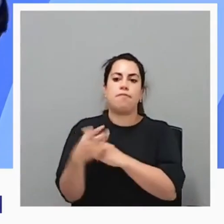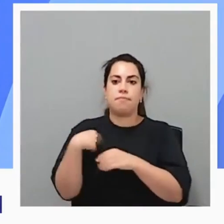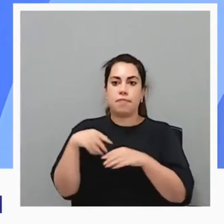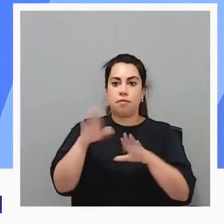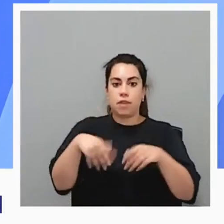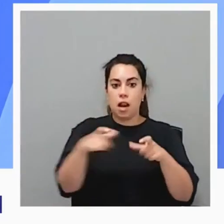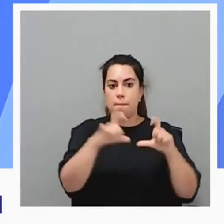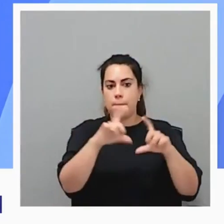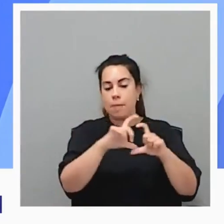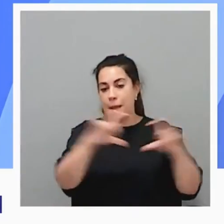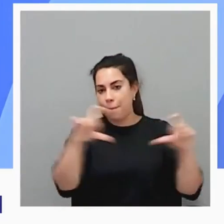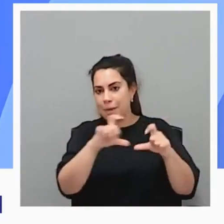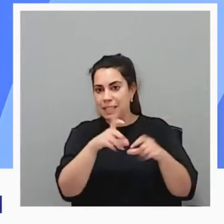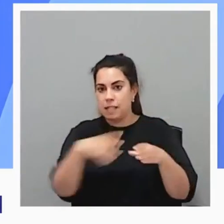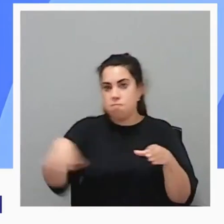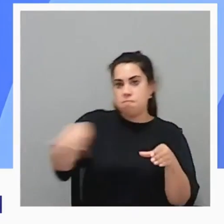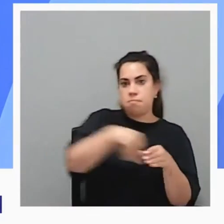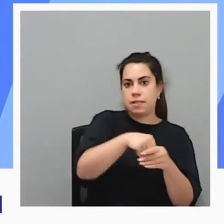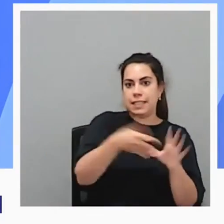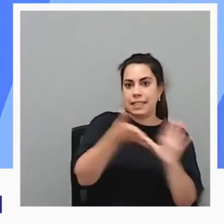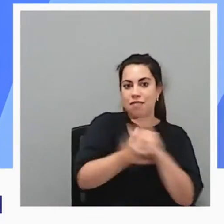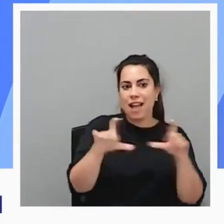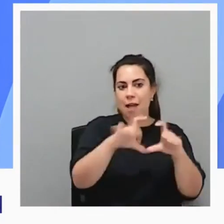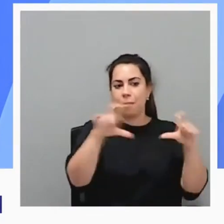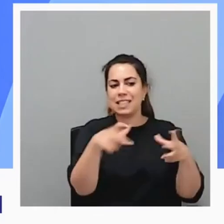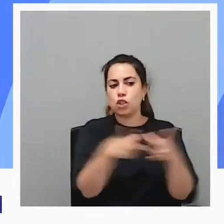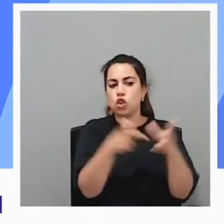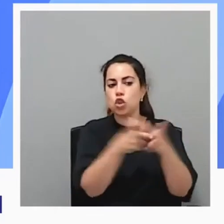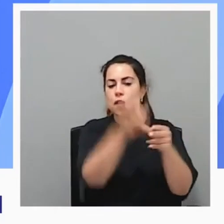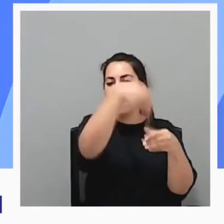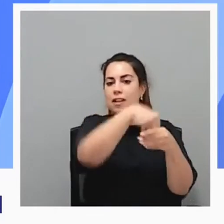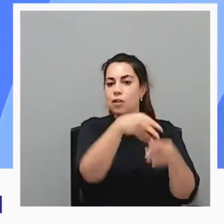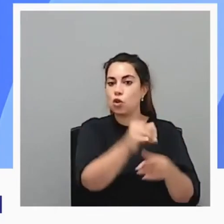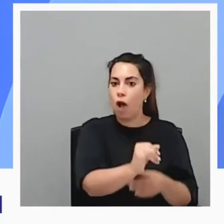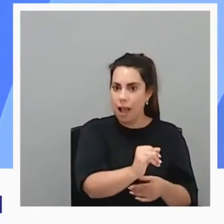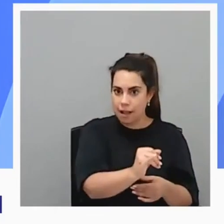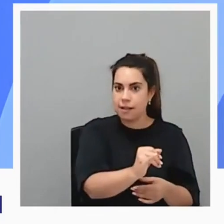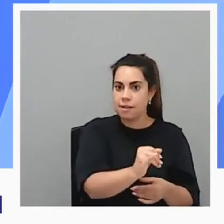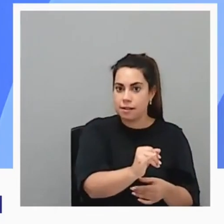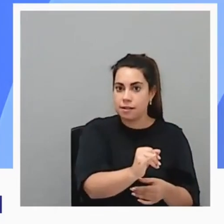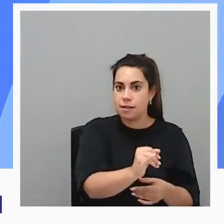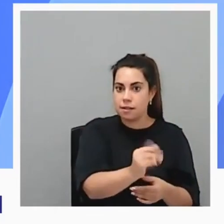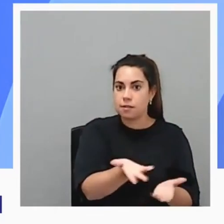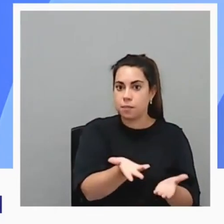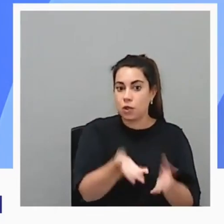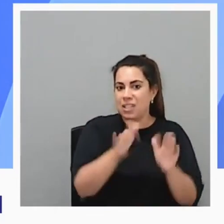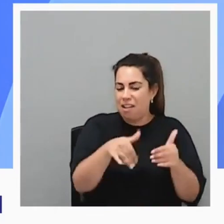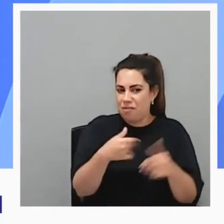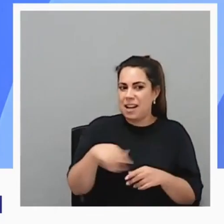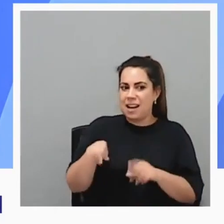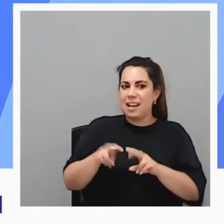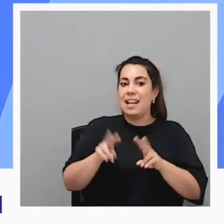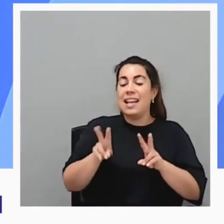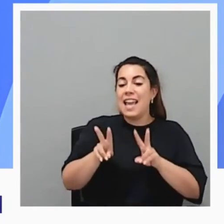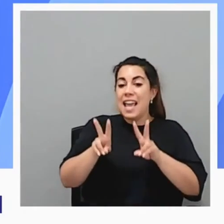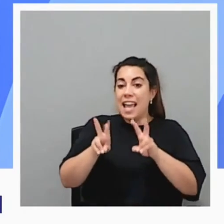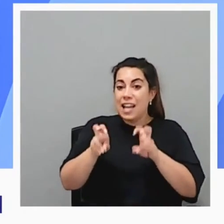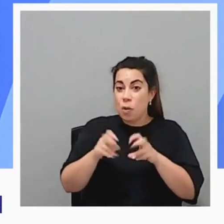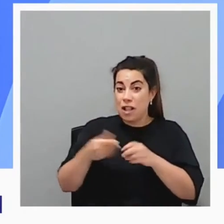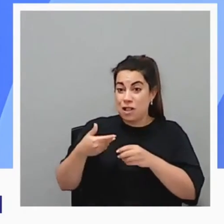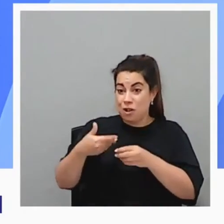estaban en la sociedad. En cierta manera, la innovación tradicional requería de la sociedad. Pero esta